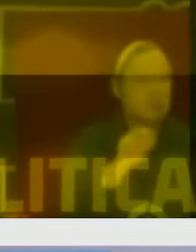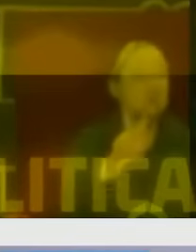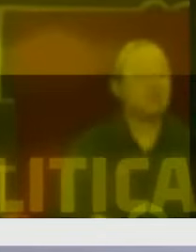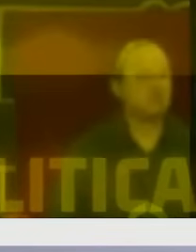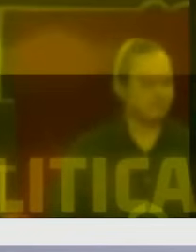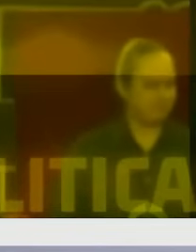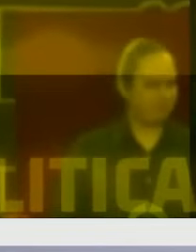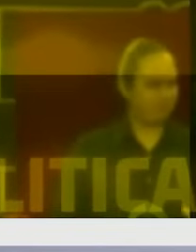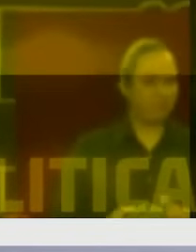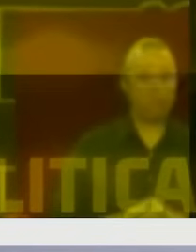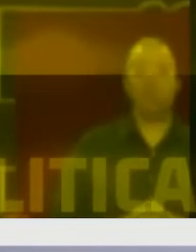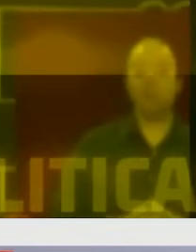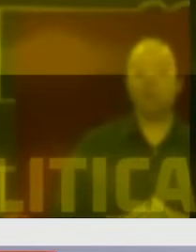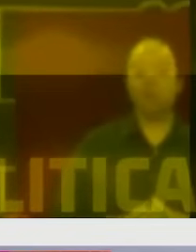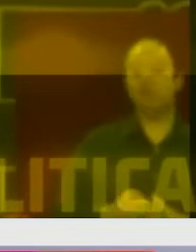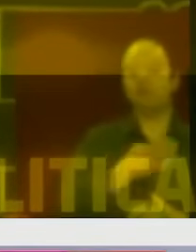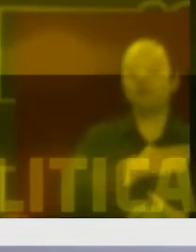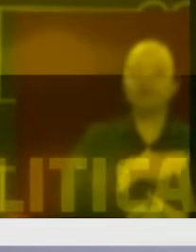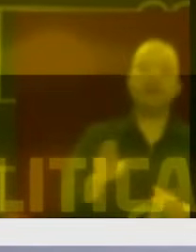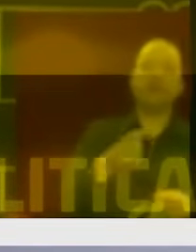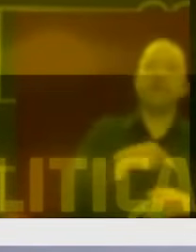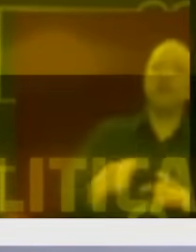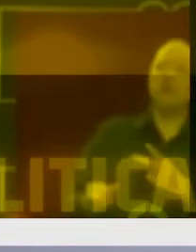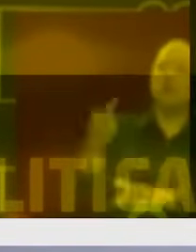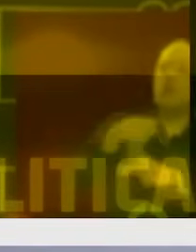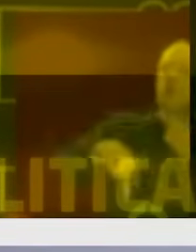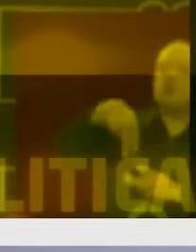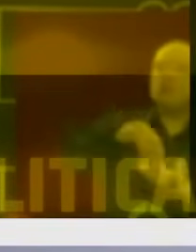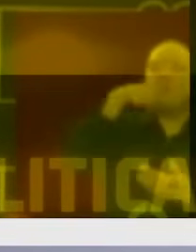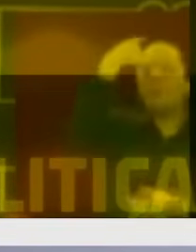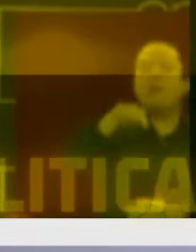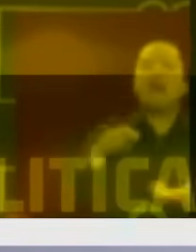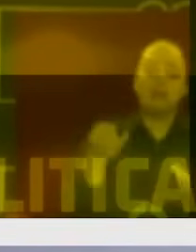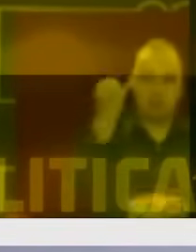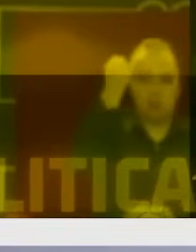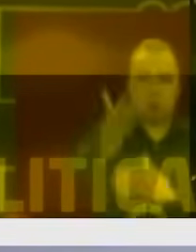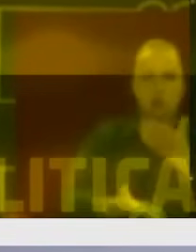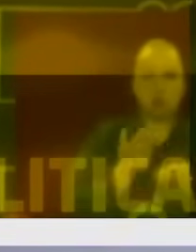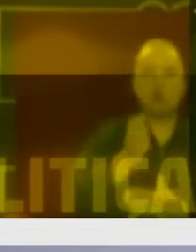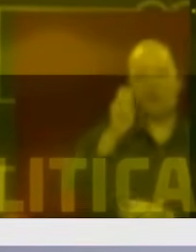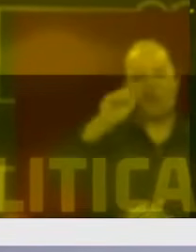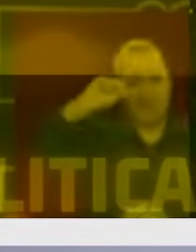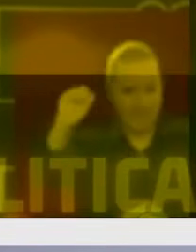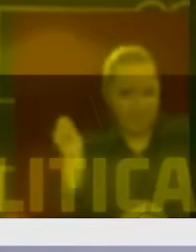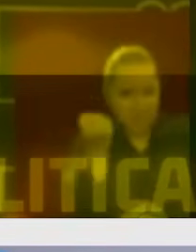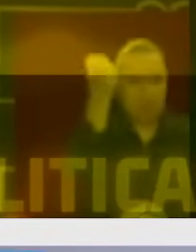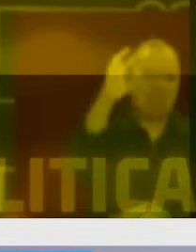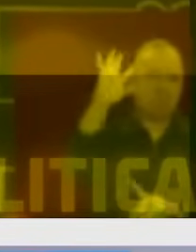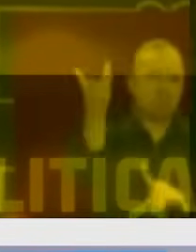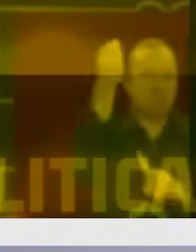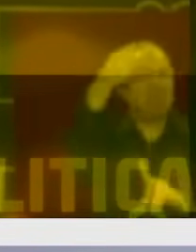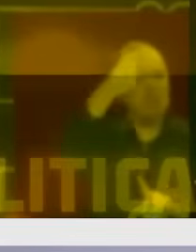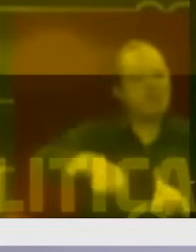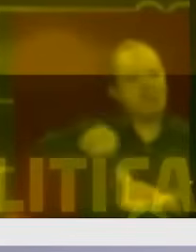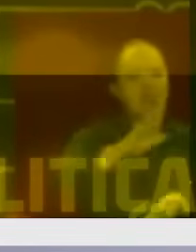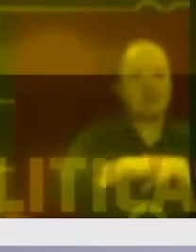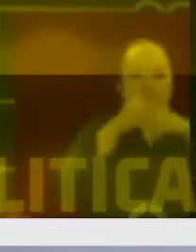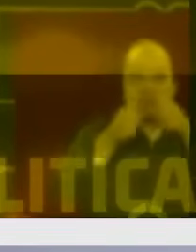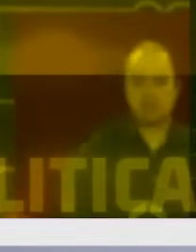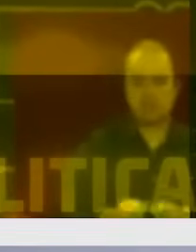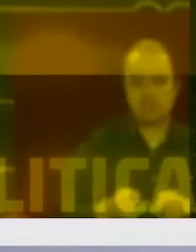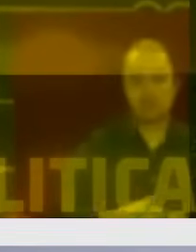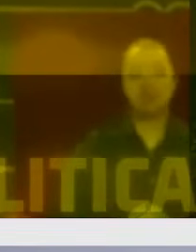y sobre todo, bueno, de mi parte contrasté los dos modelos de seguridad desde mi punto de vista que hay en el país, el de Guanajuato,